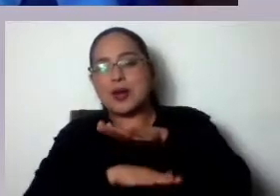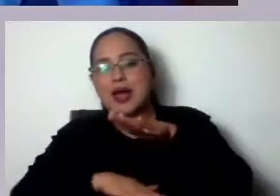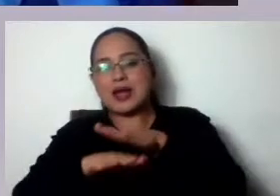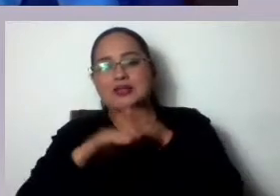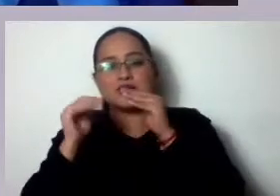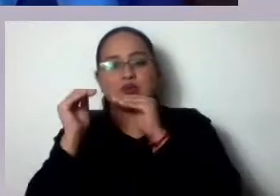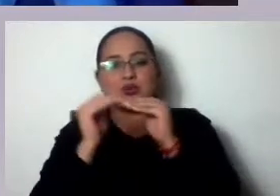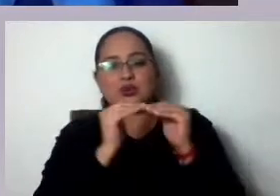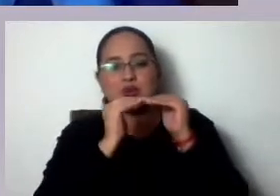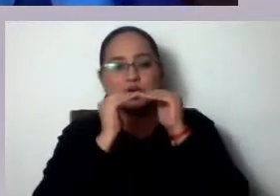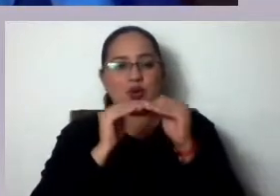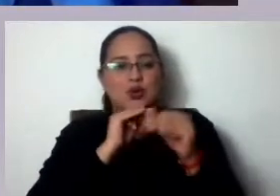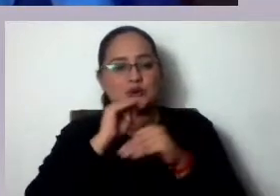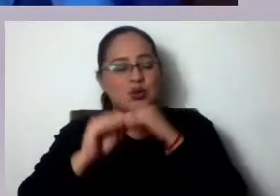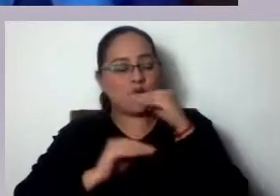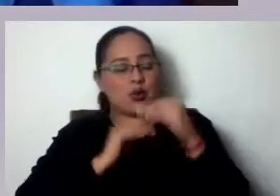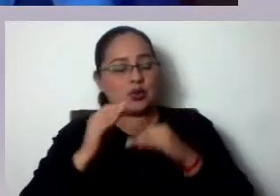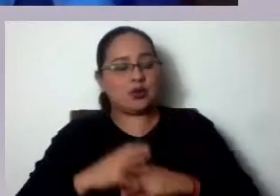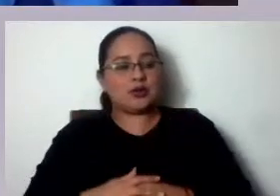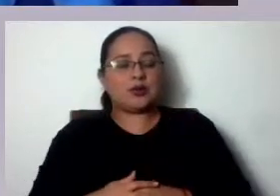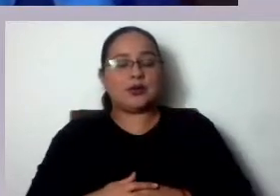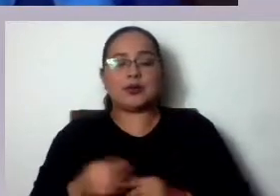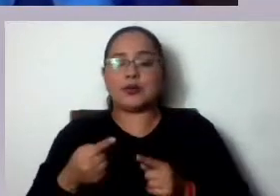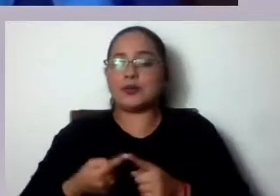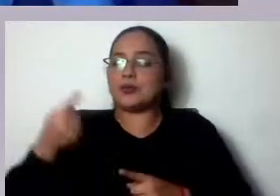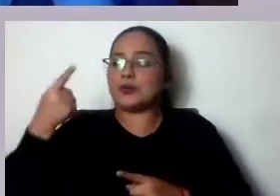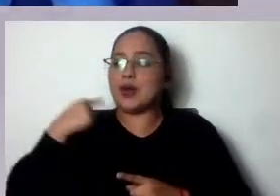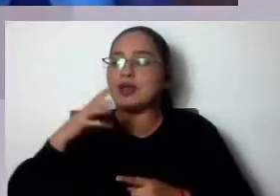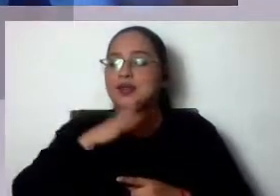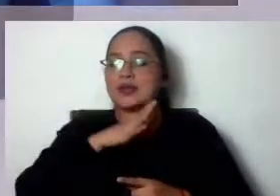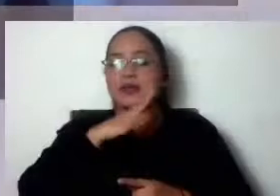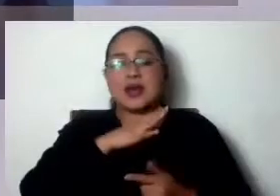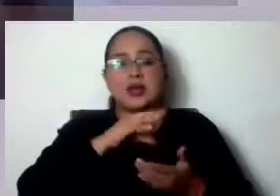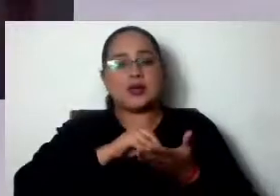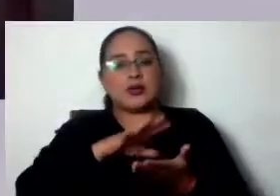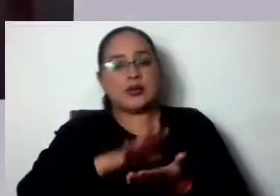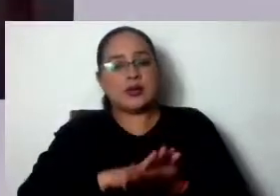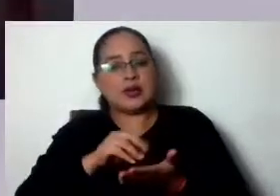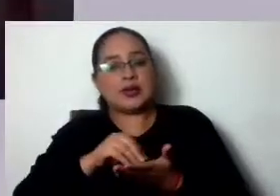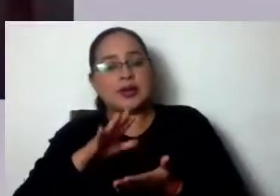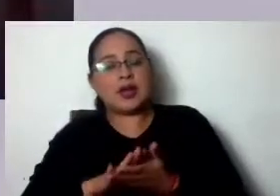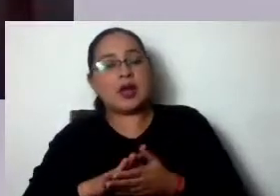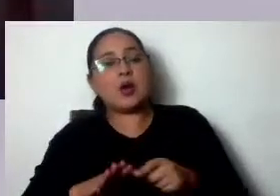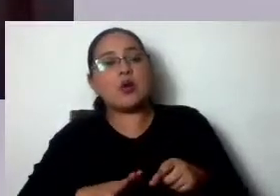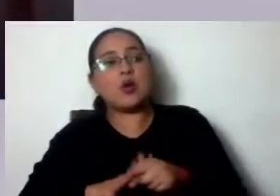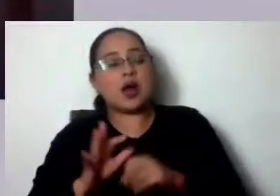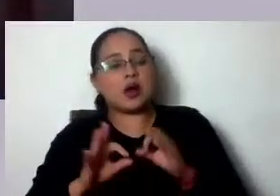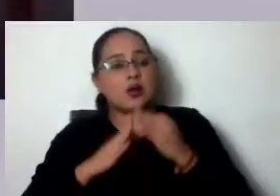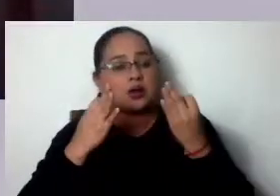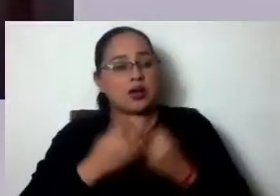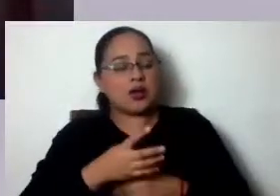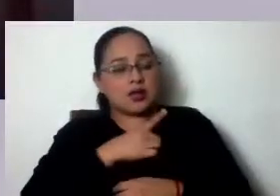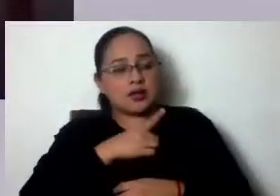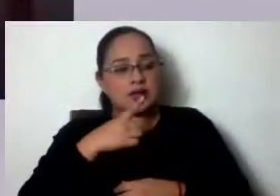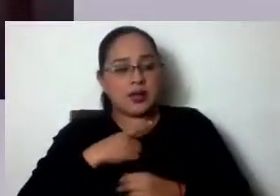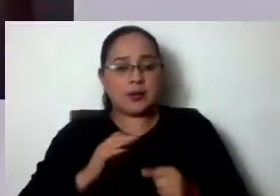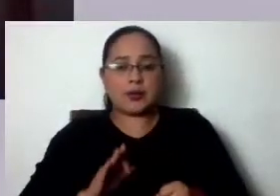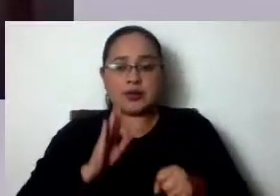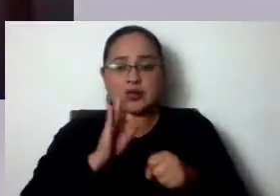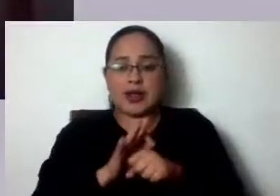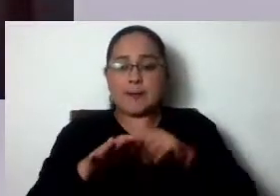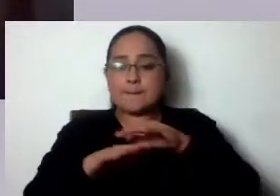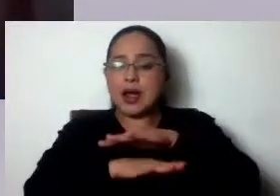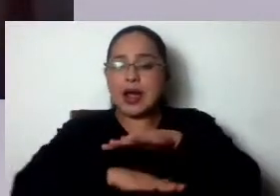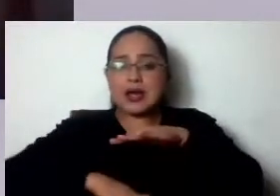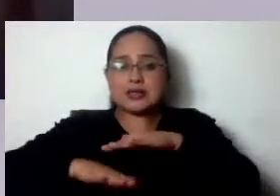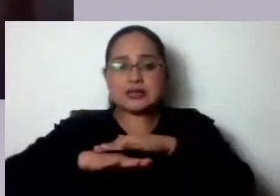relacionado con diversos preceptos que contemplan en qué campos debe darse esa protección básica y mínima